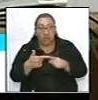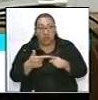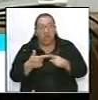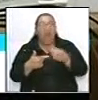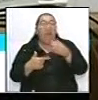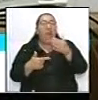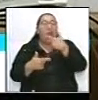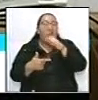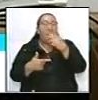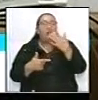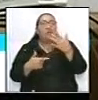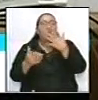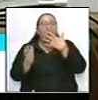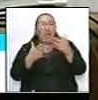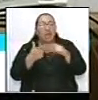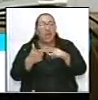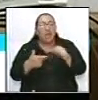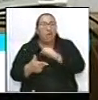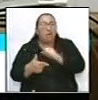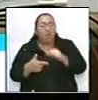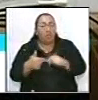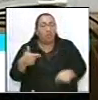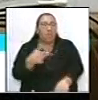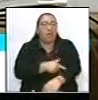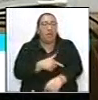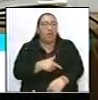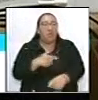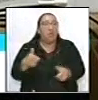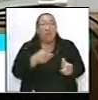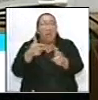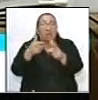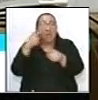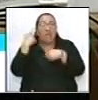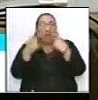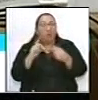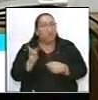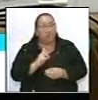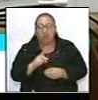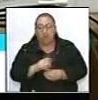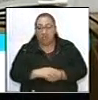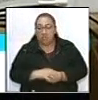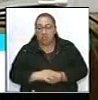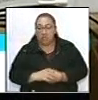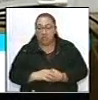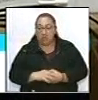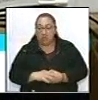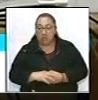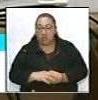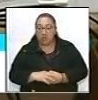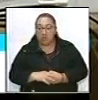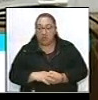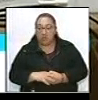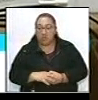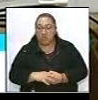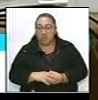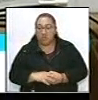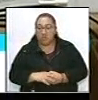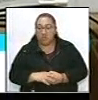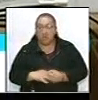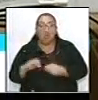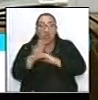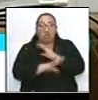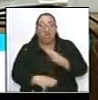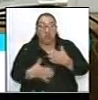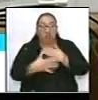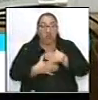comprimido, no significaba usarla para perseguir delincuentes. Por el contrario, es un dispositivo para proteger su integridad física